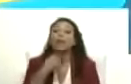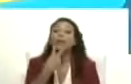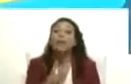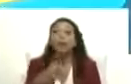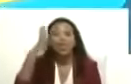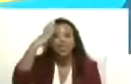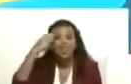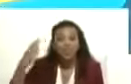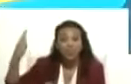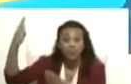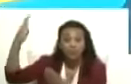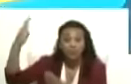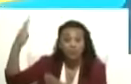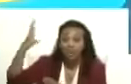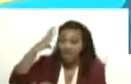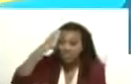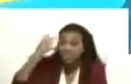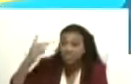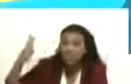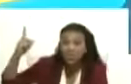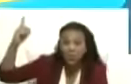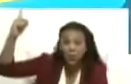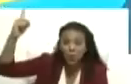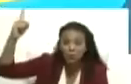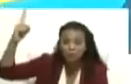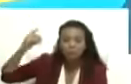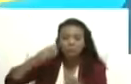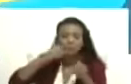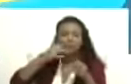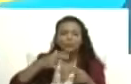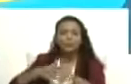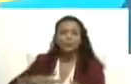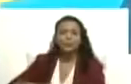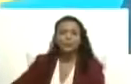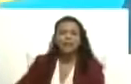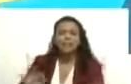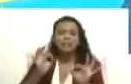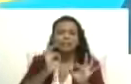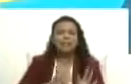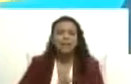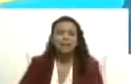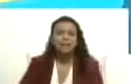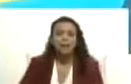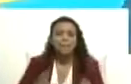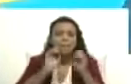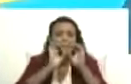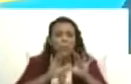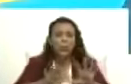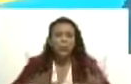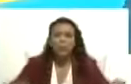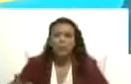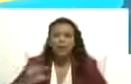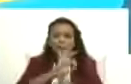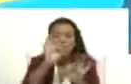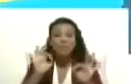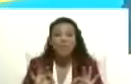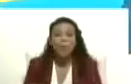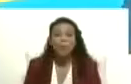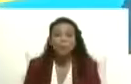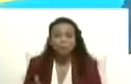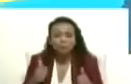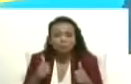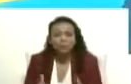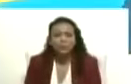Dios, a la voz que hoy se expresó de manera multitudinaria, de manera